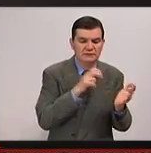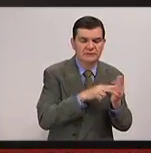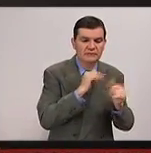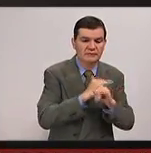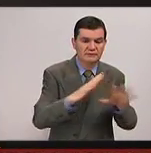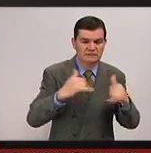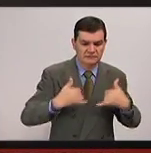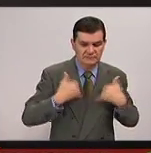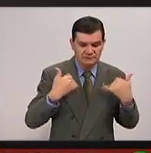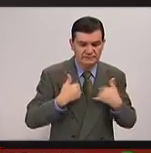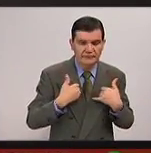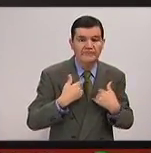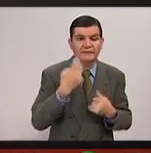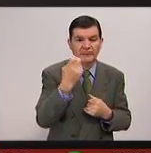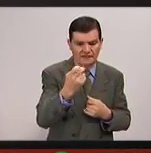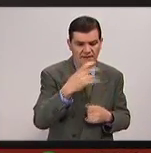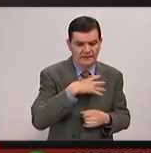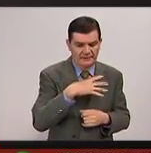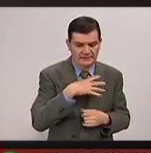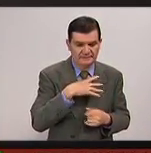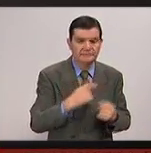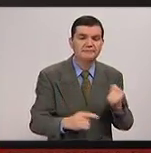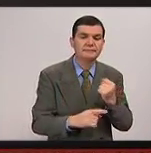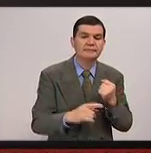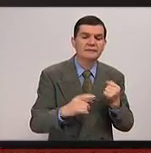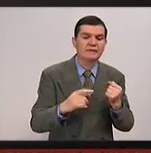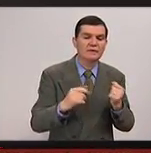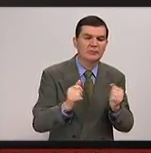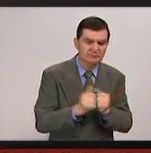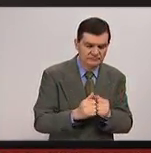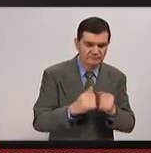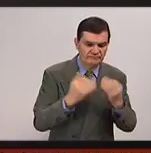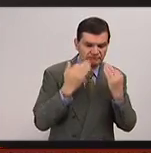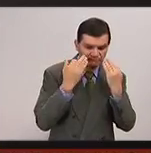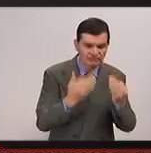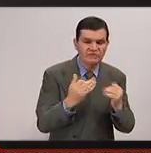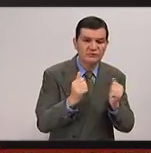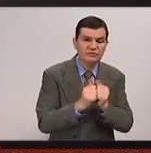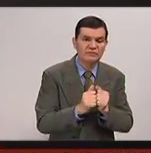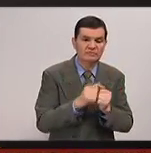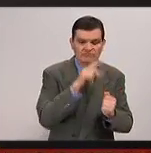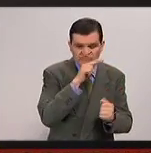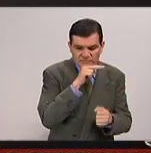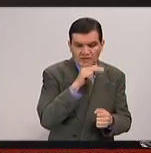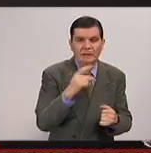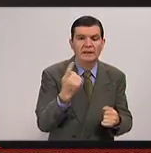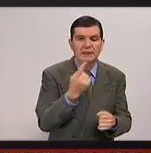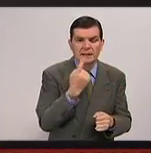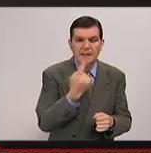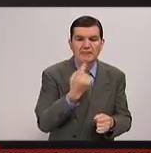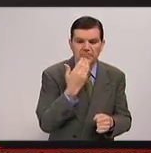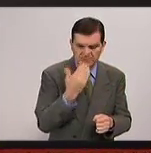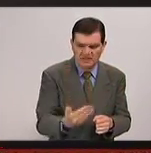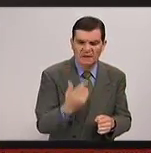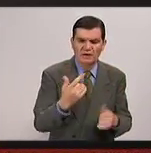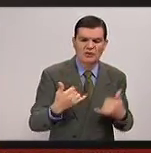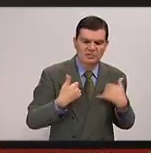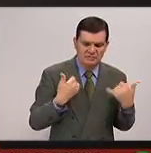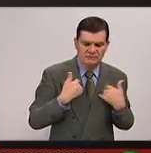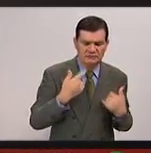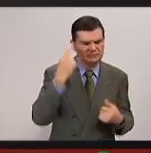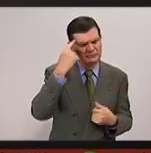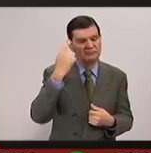jóvenes. Entonces, sí tenemos una situación francamente preocupante. Qué bueno que los chavos estén conscientes,